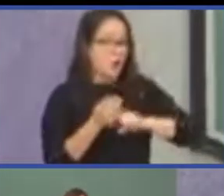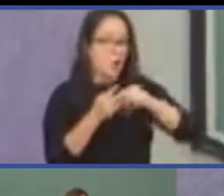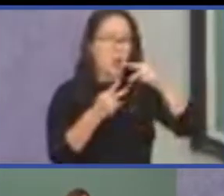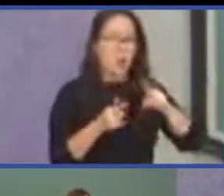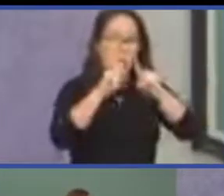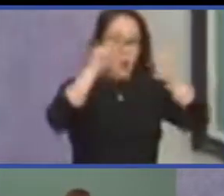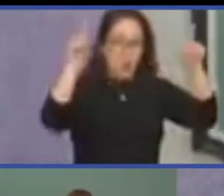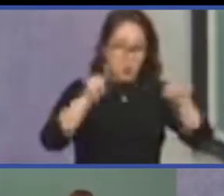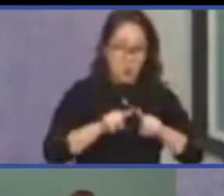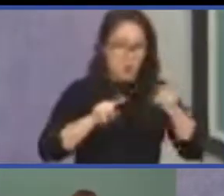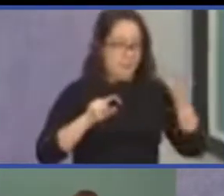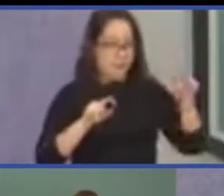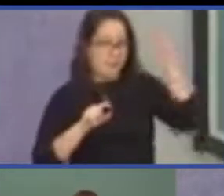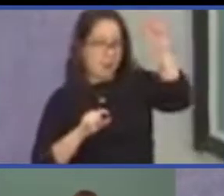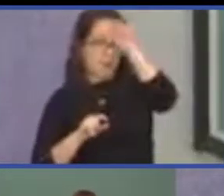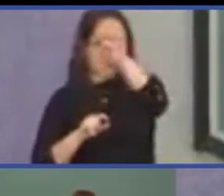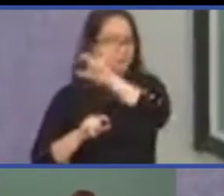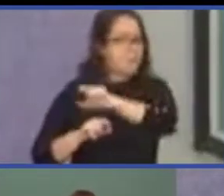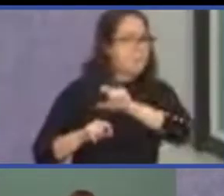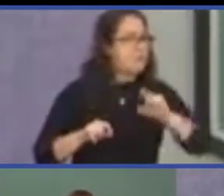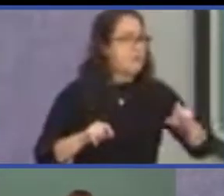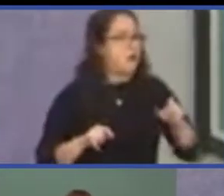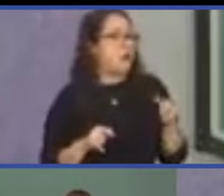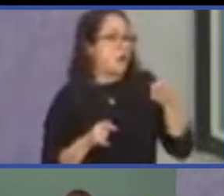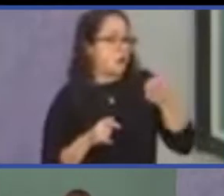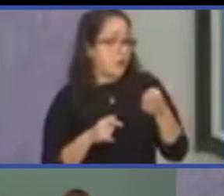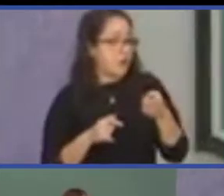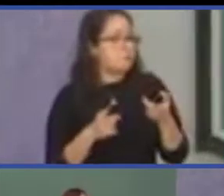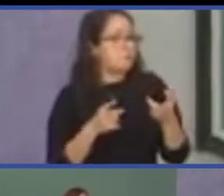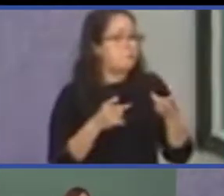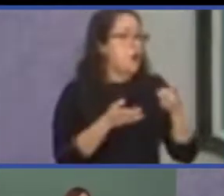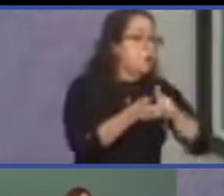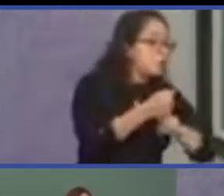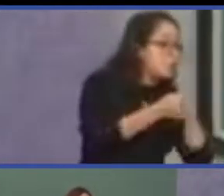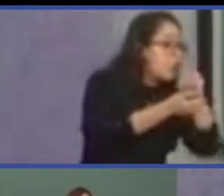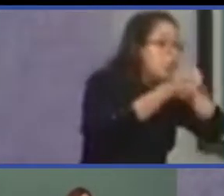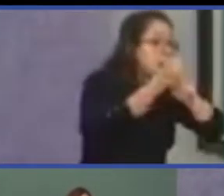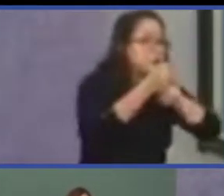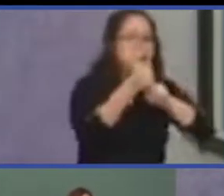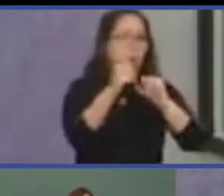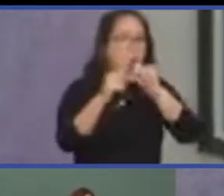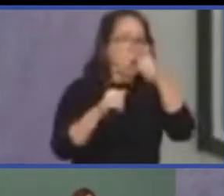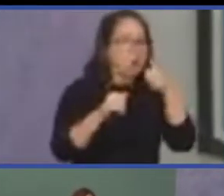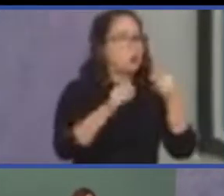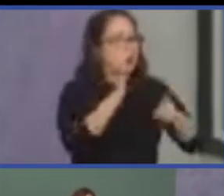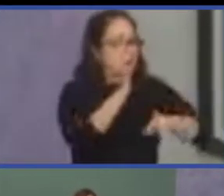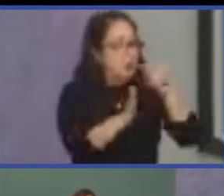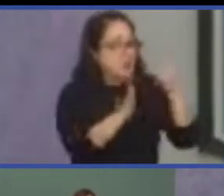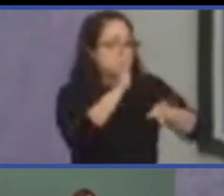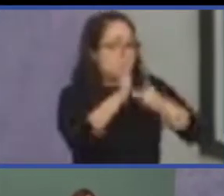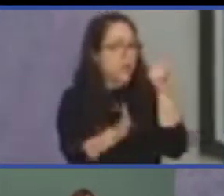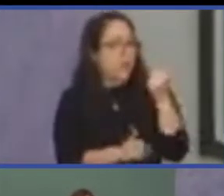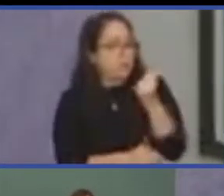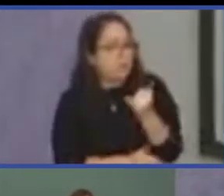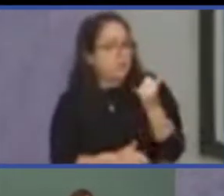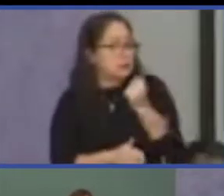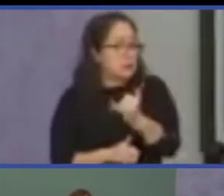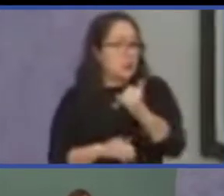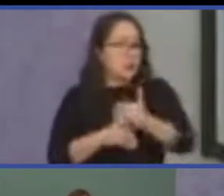y luego en cada triángulo que queda en los triángulos se pone un triángulo de cabeza y así hasta el infinito.